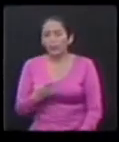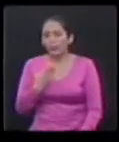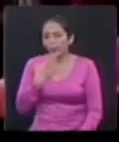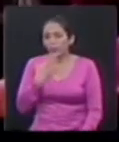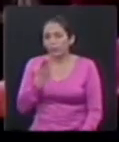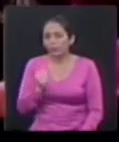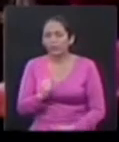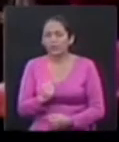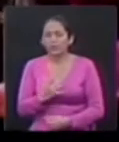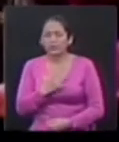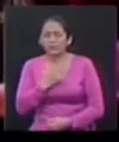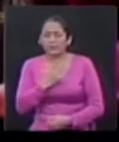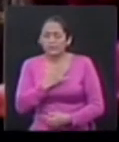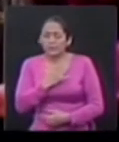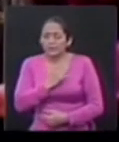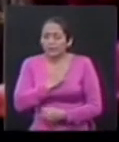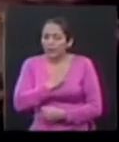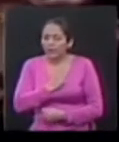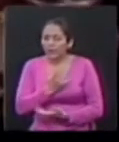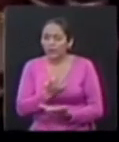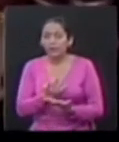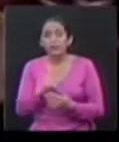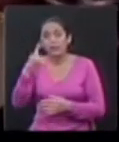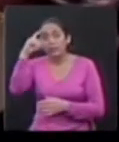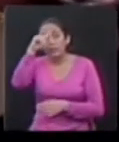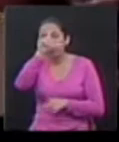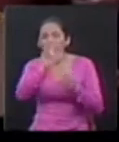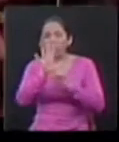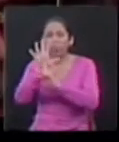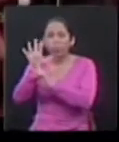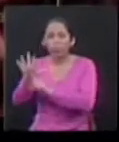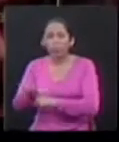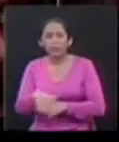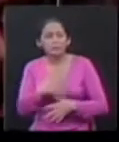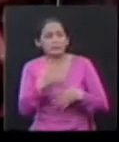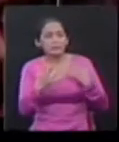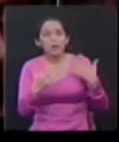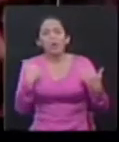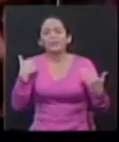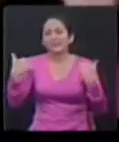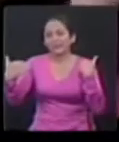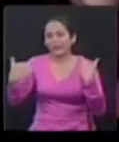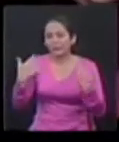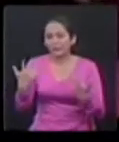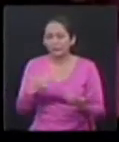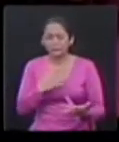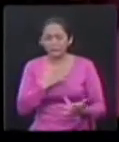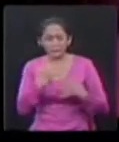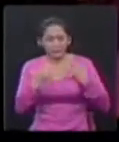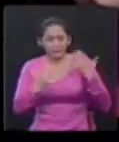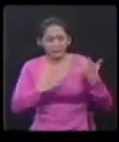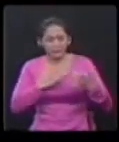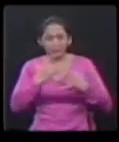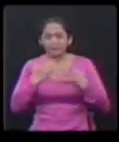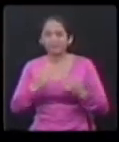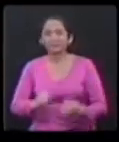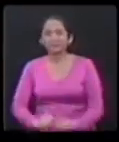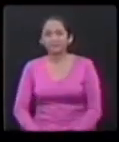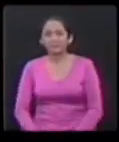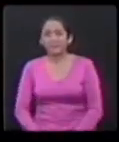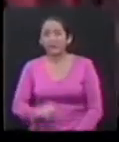a ella por el amor, pero que la sociedad no se lo permite. Consecuentemente, una historia dramática con muchos tintes